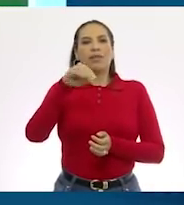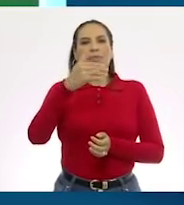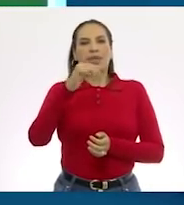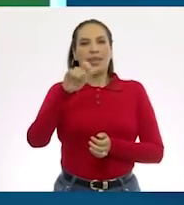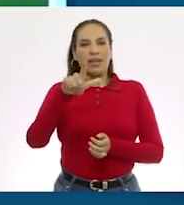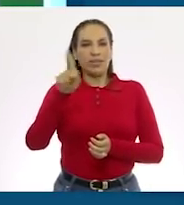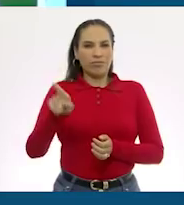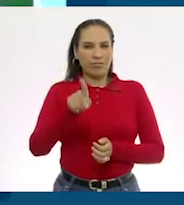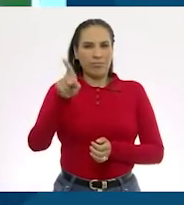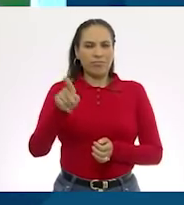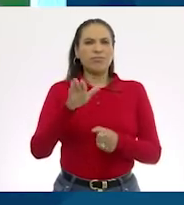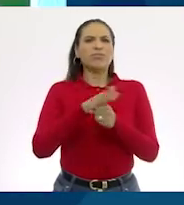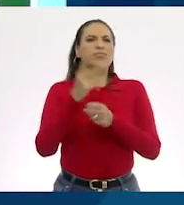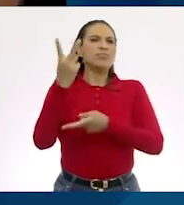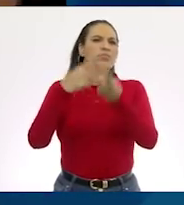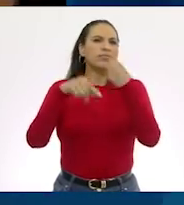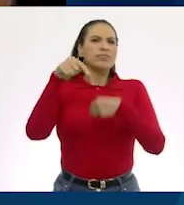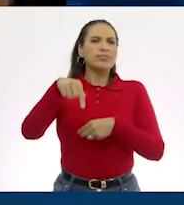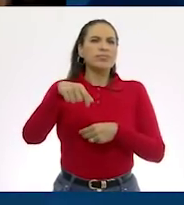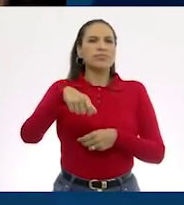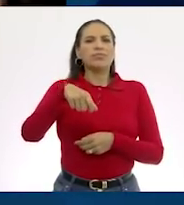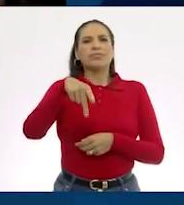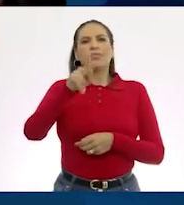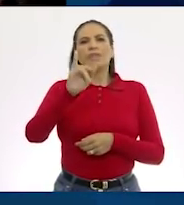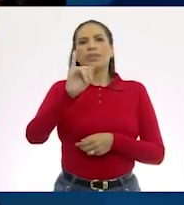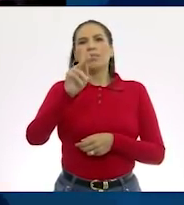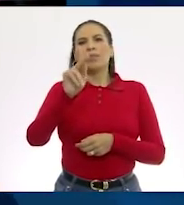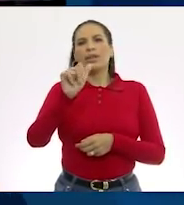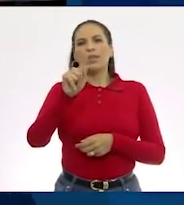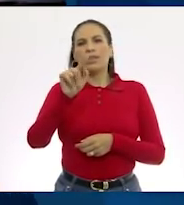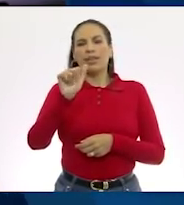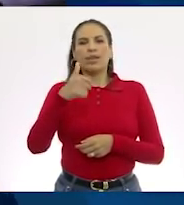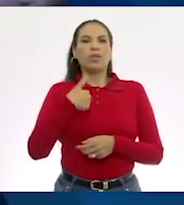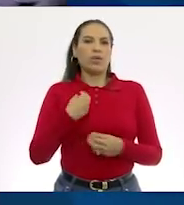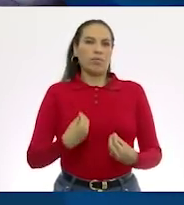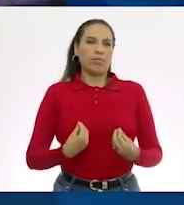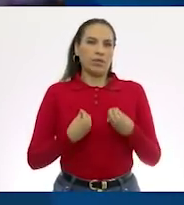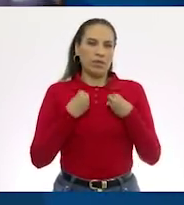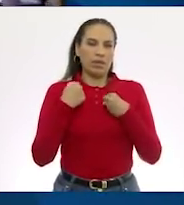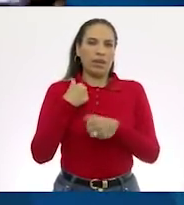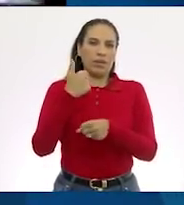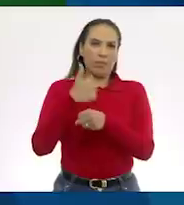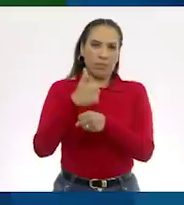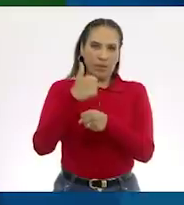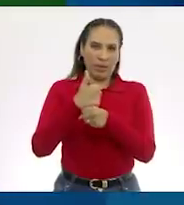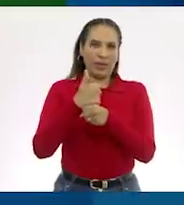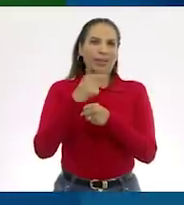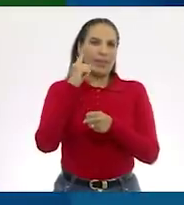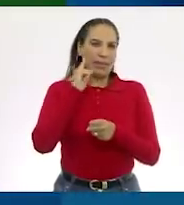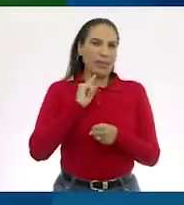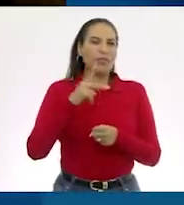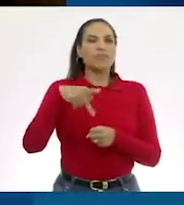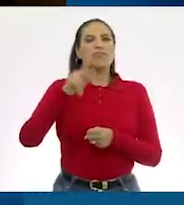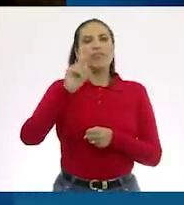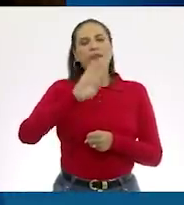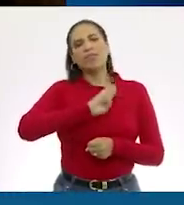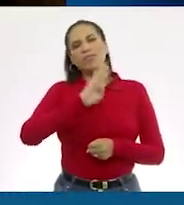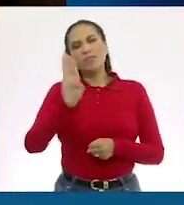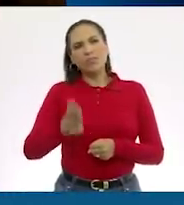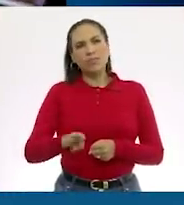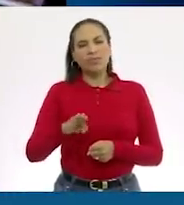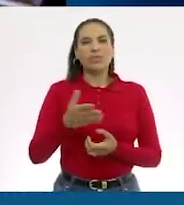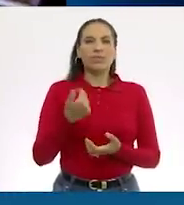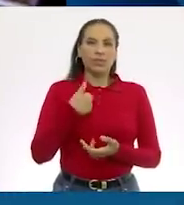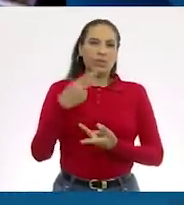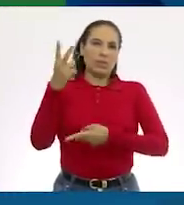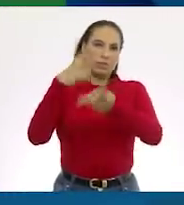bien. ¿Y por qué estás ahora aquí en Quipatla? Porque yo vivía con mi abuelita, pero se murió y